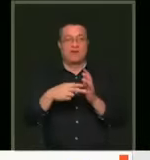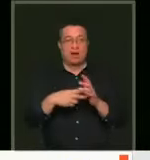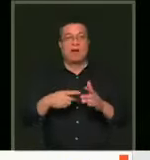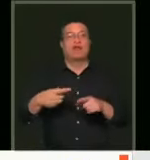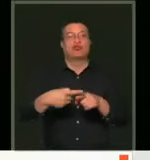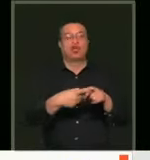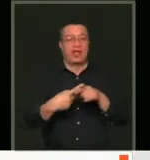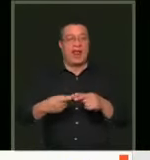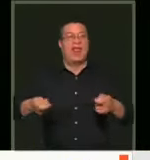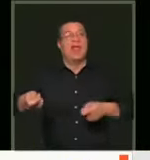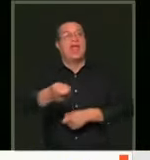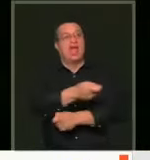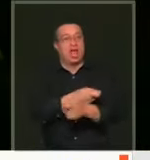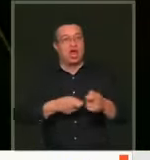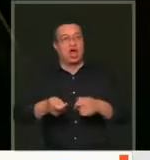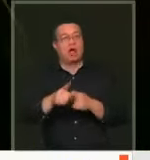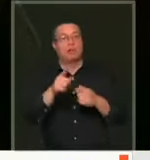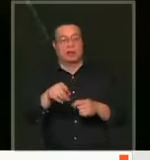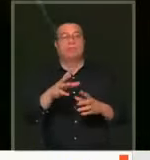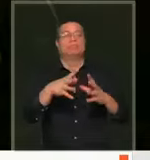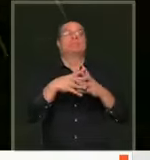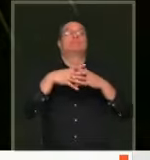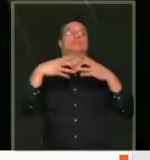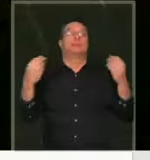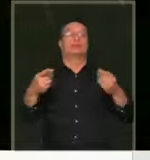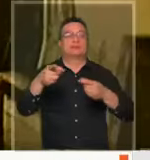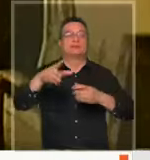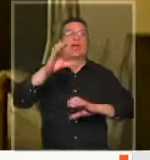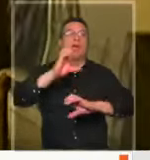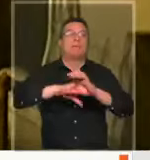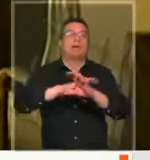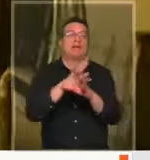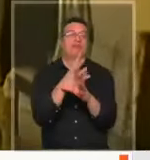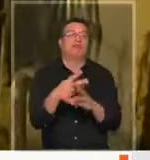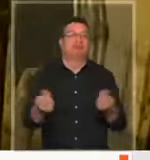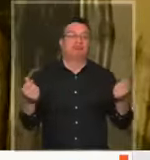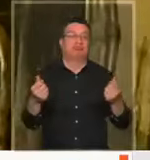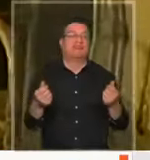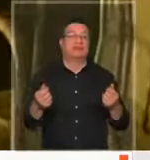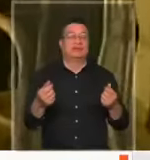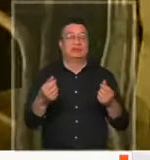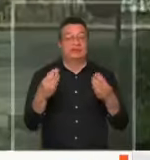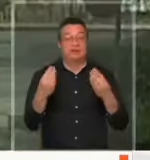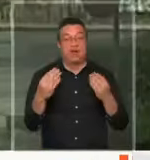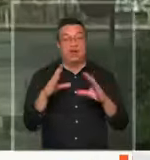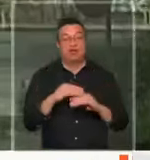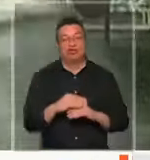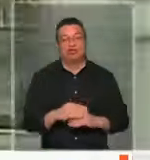podría significar la desaparición de esta empresa. Muchas gracias, que esté bien, buenas noches.